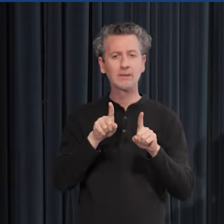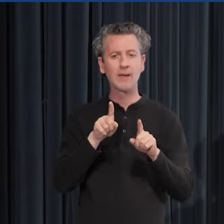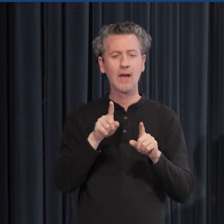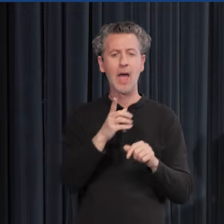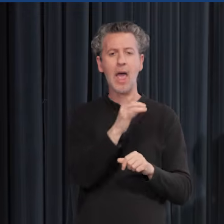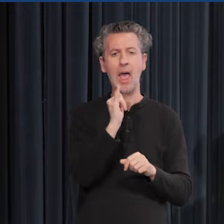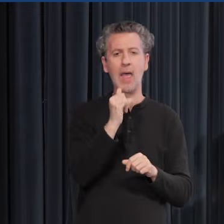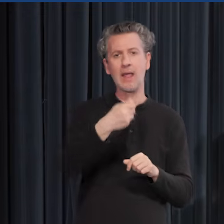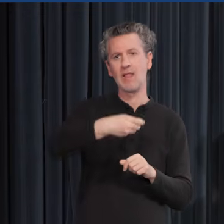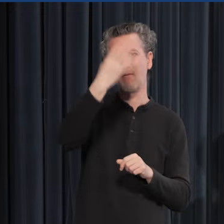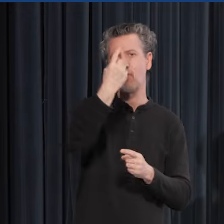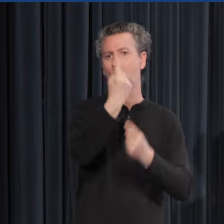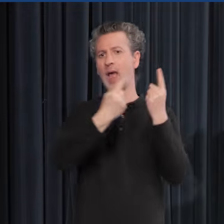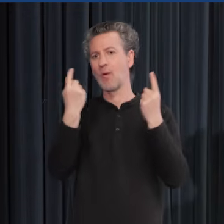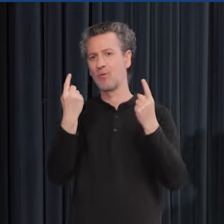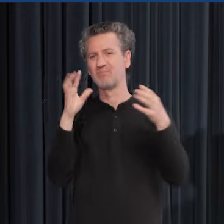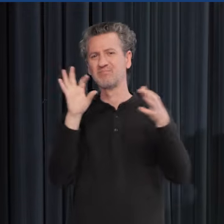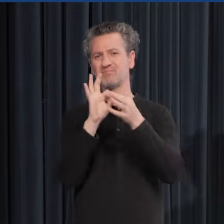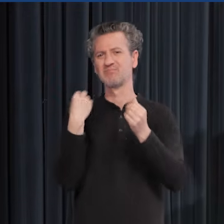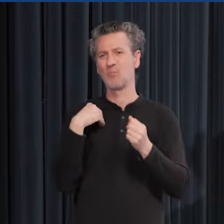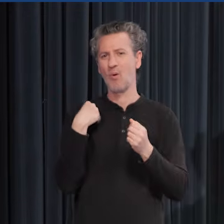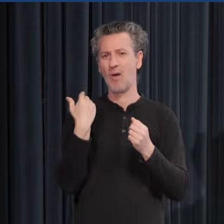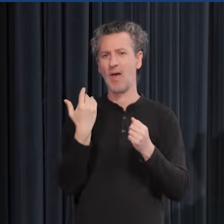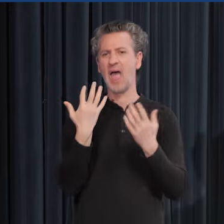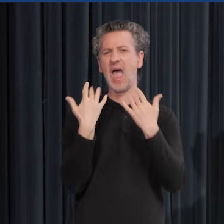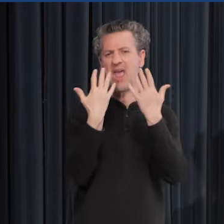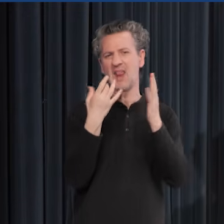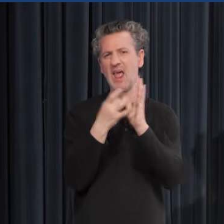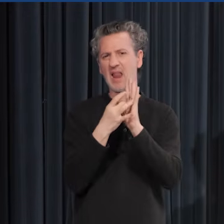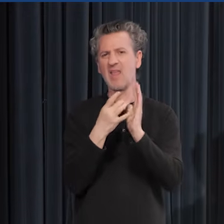algunos edificios relacionados con la calidad del aire.